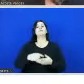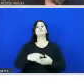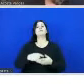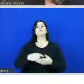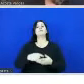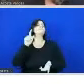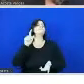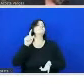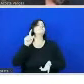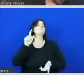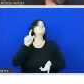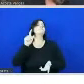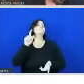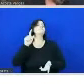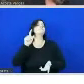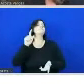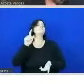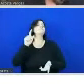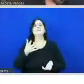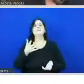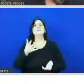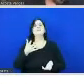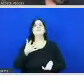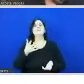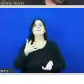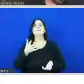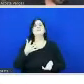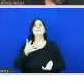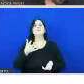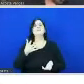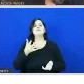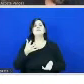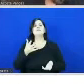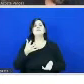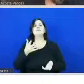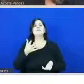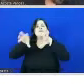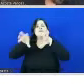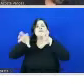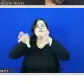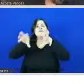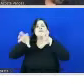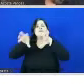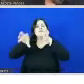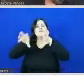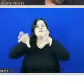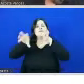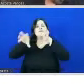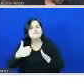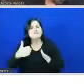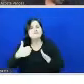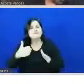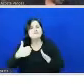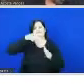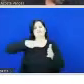muertas y desaparecidas, a sus hijos e hijas que están muriendo en esa guerra de fronteras. Por lo tanto, tenemos